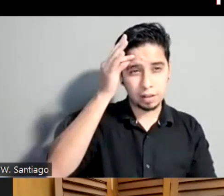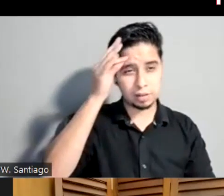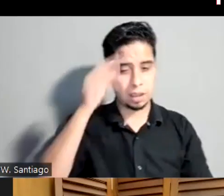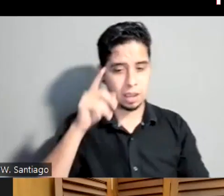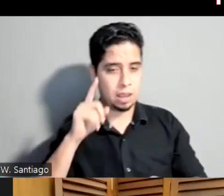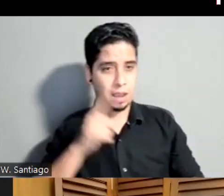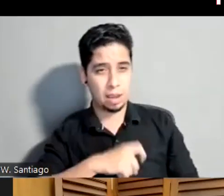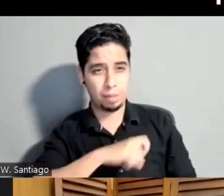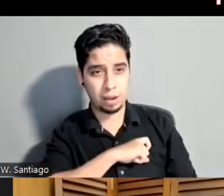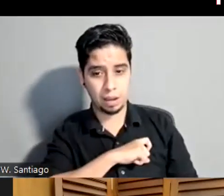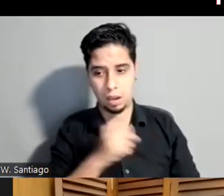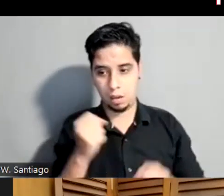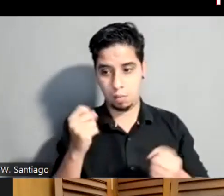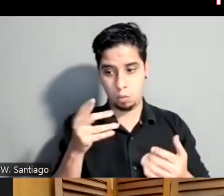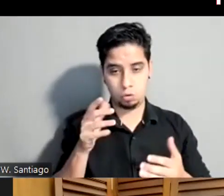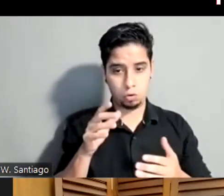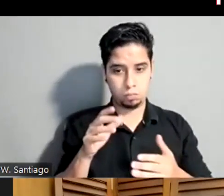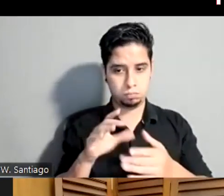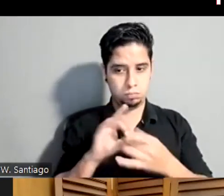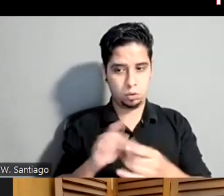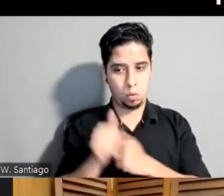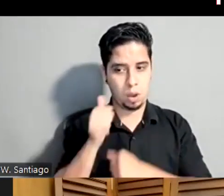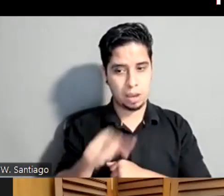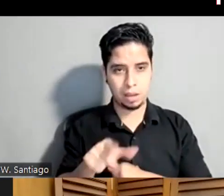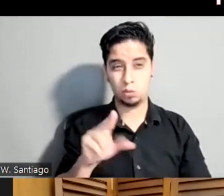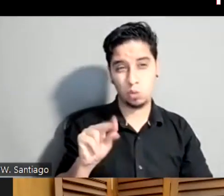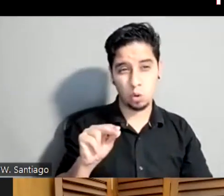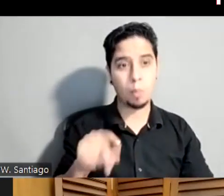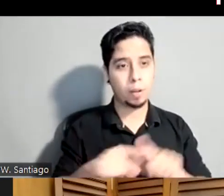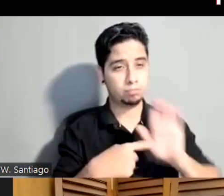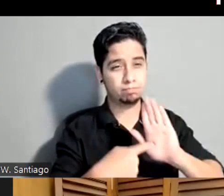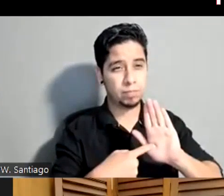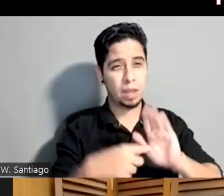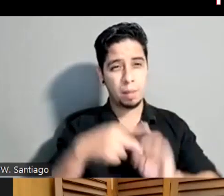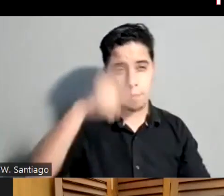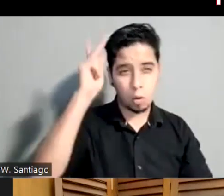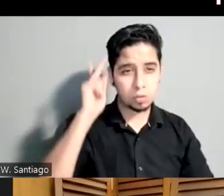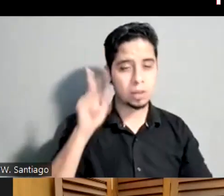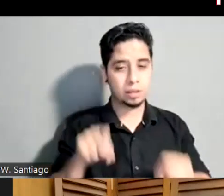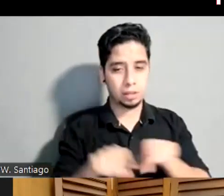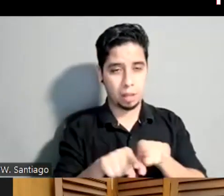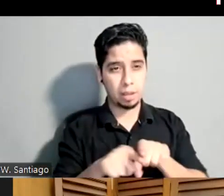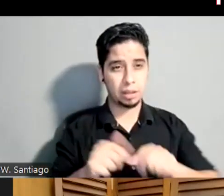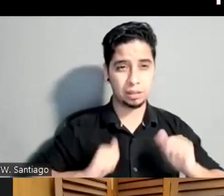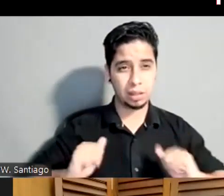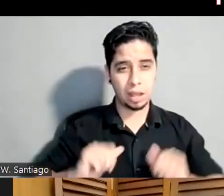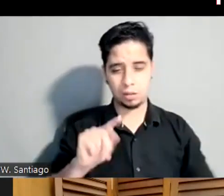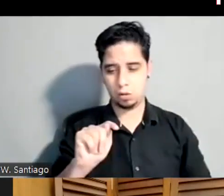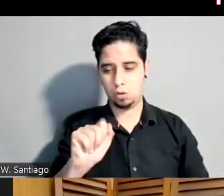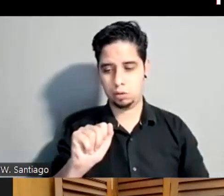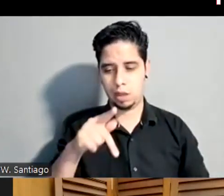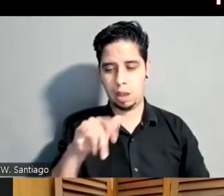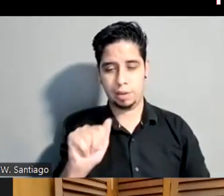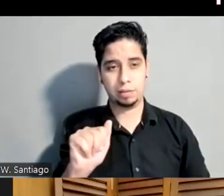ella, pero se presentó con mucho éxito en Ponce y en el Tapia, ¿no? Bueno, en el Teatro Municipal de San Juan, que es como se